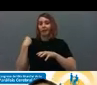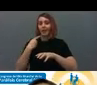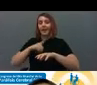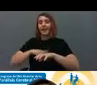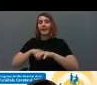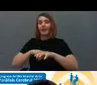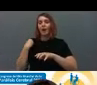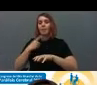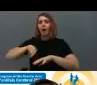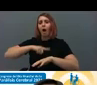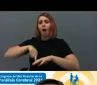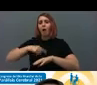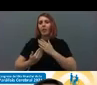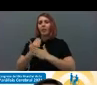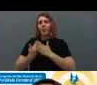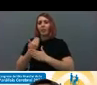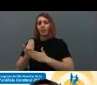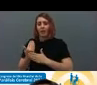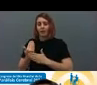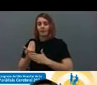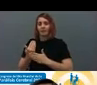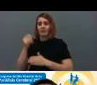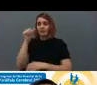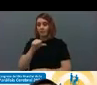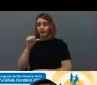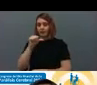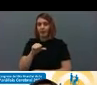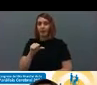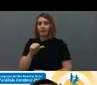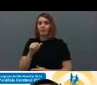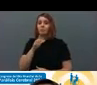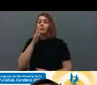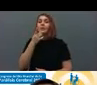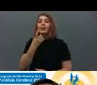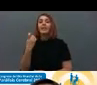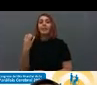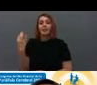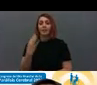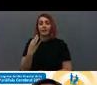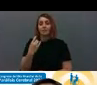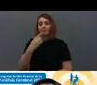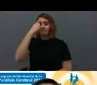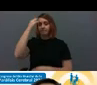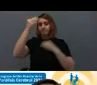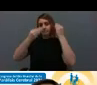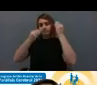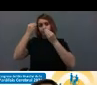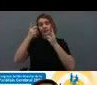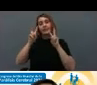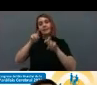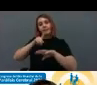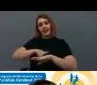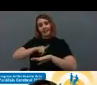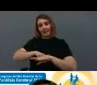habla de las horas del día, ¿vale?, a la semana, es necesario también hacer una reflexión sobre el tiempo.